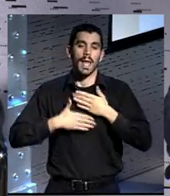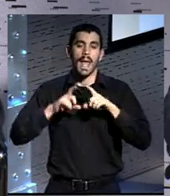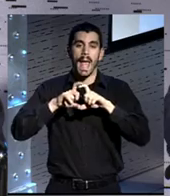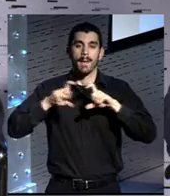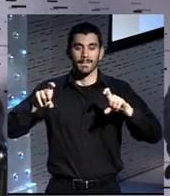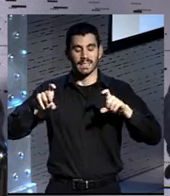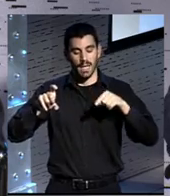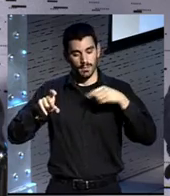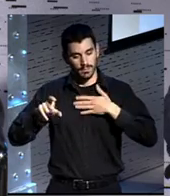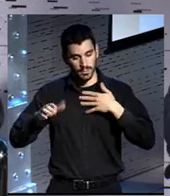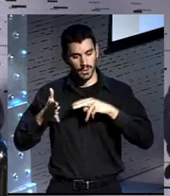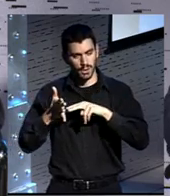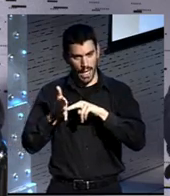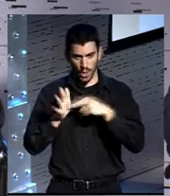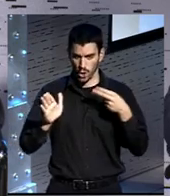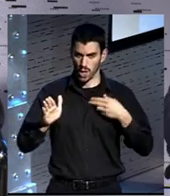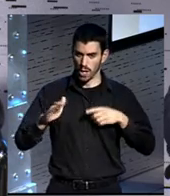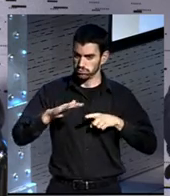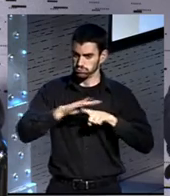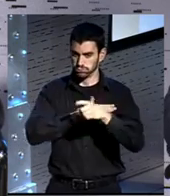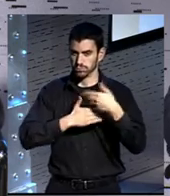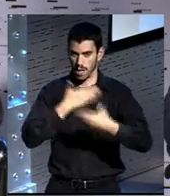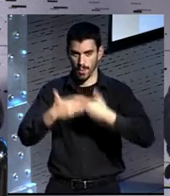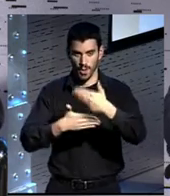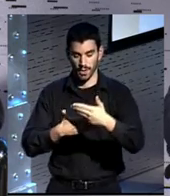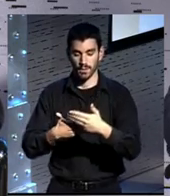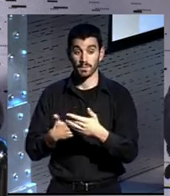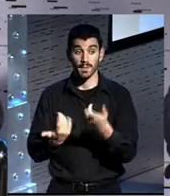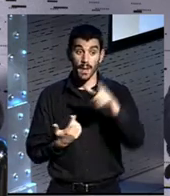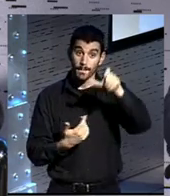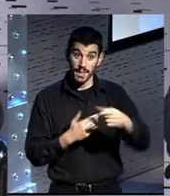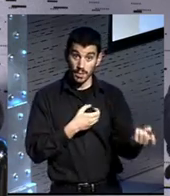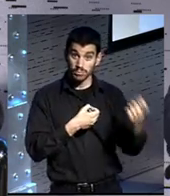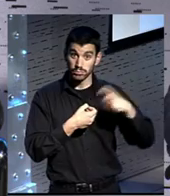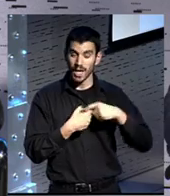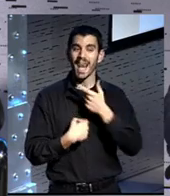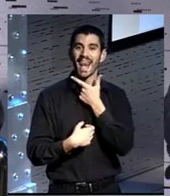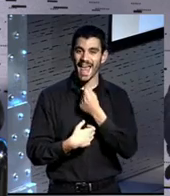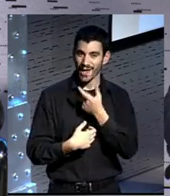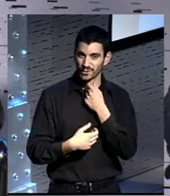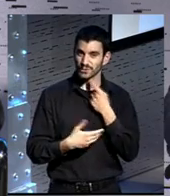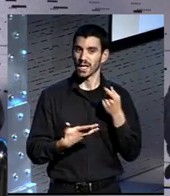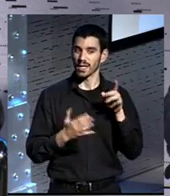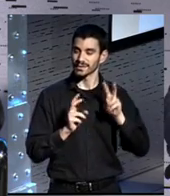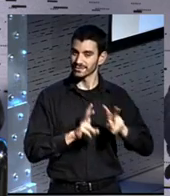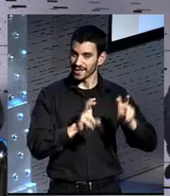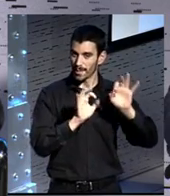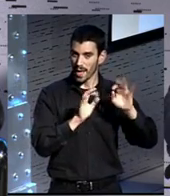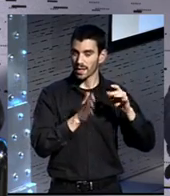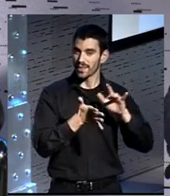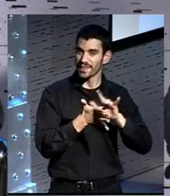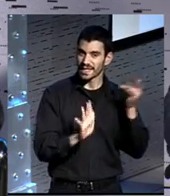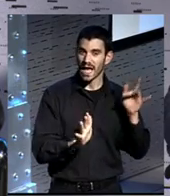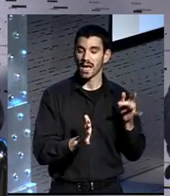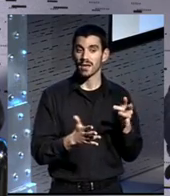tecnológicamente avanzada y que tiene un tipo de cliente además que le gusta ese modelo de relación, pues